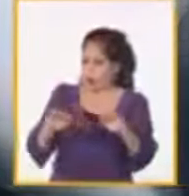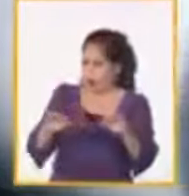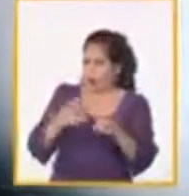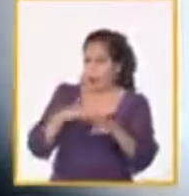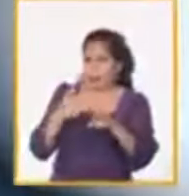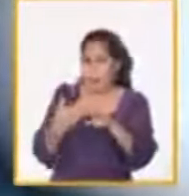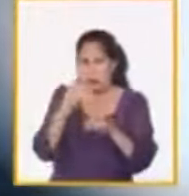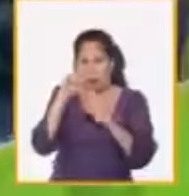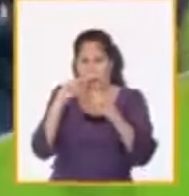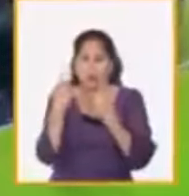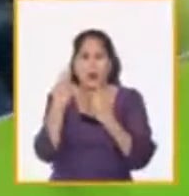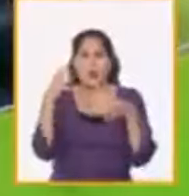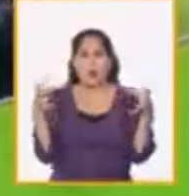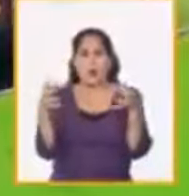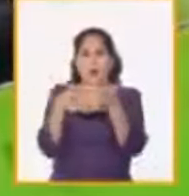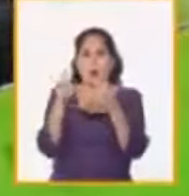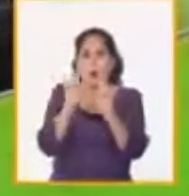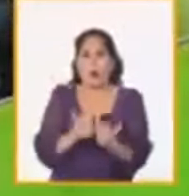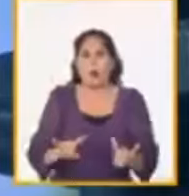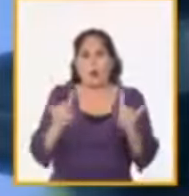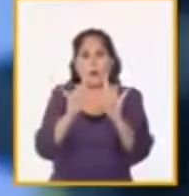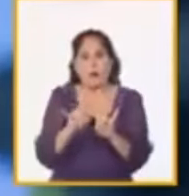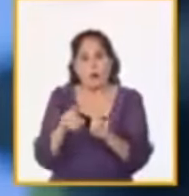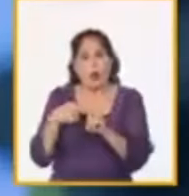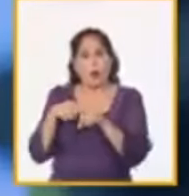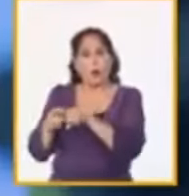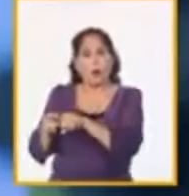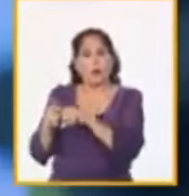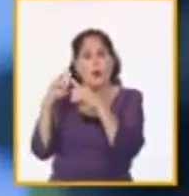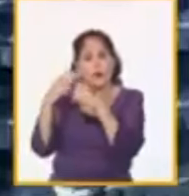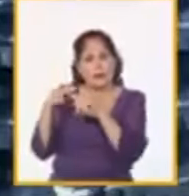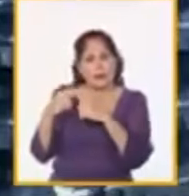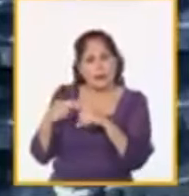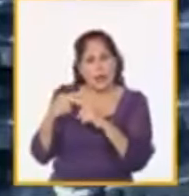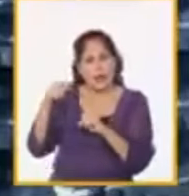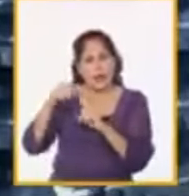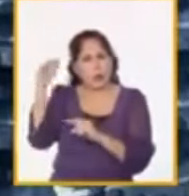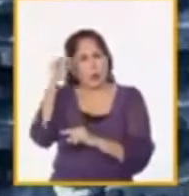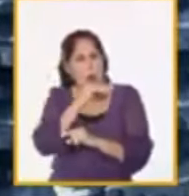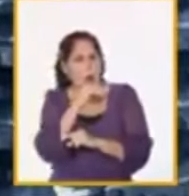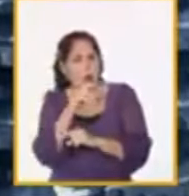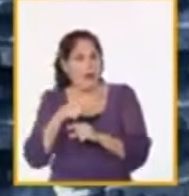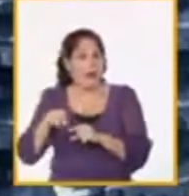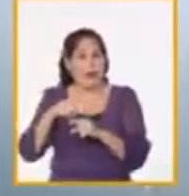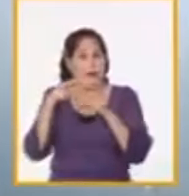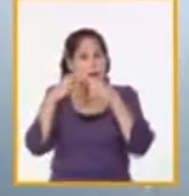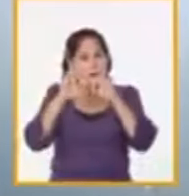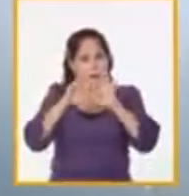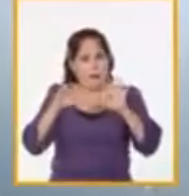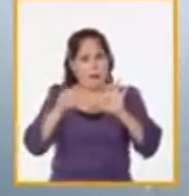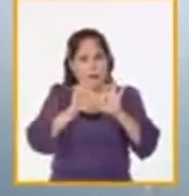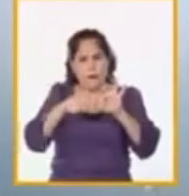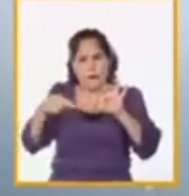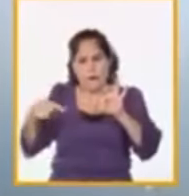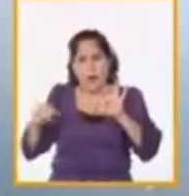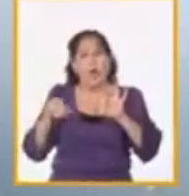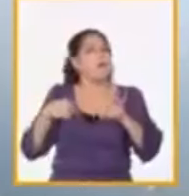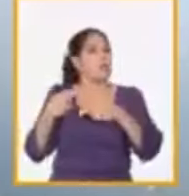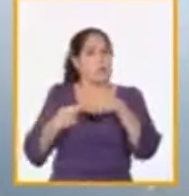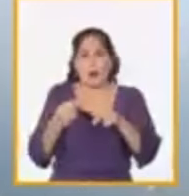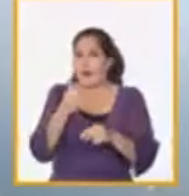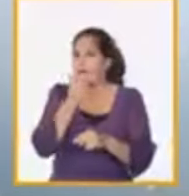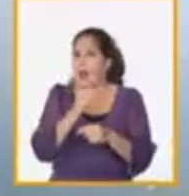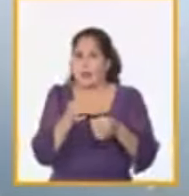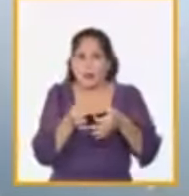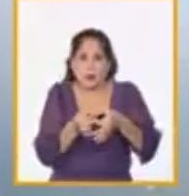trabajo mancomunado de la universidad y los compañeros tecnólogos y operarios de la fábrica de Héroes 26 de julio.